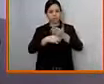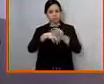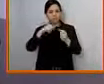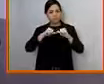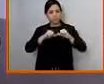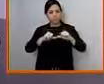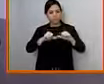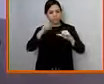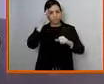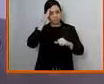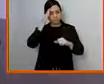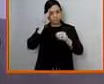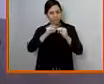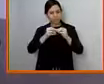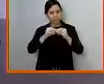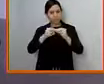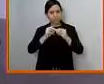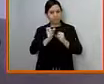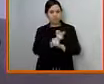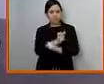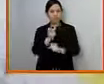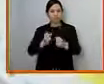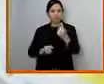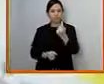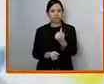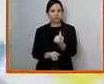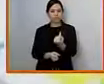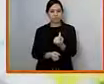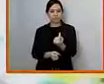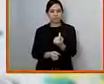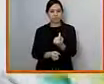continuación conoceremos el primer dígito seleccionado.